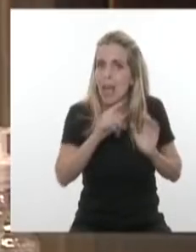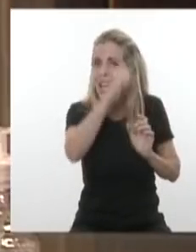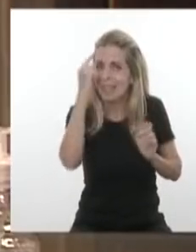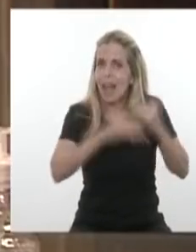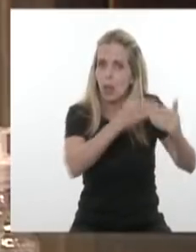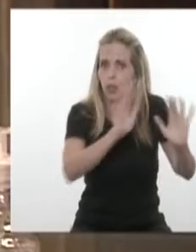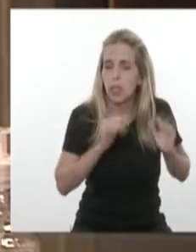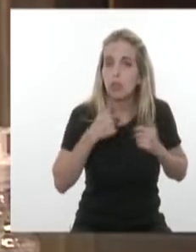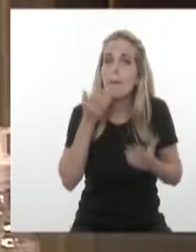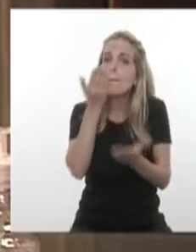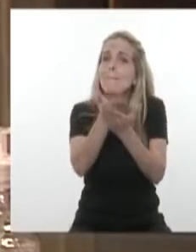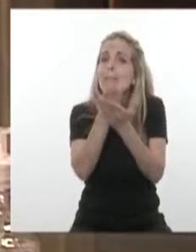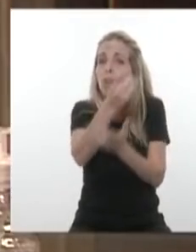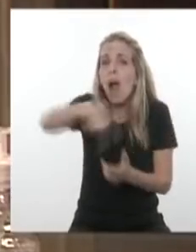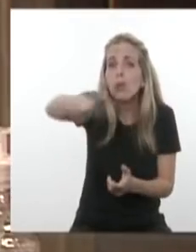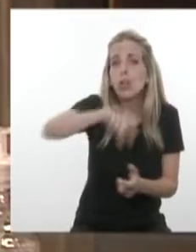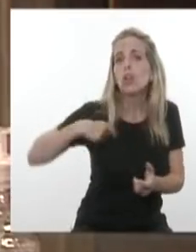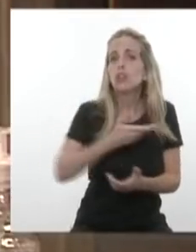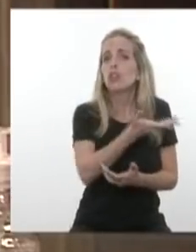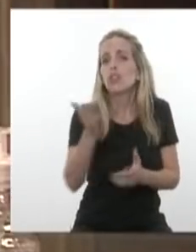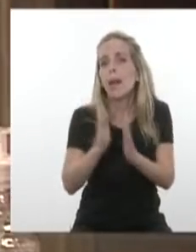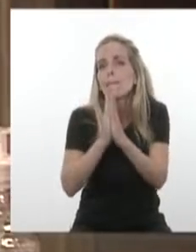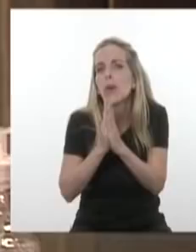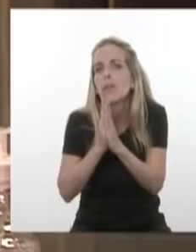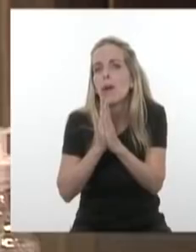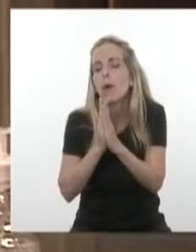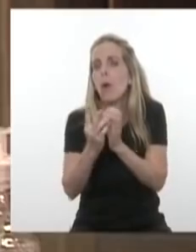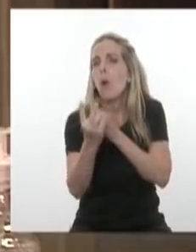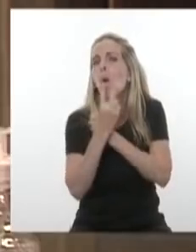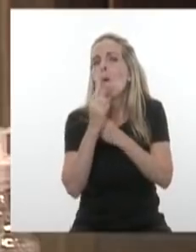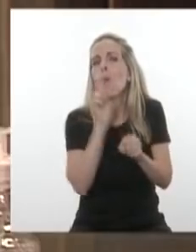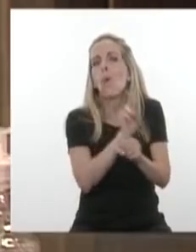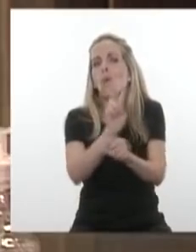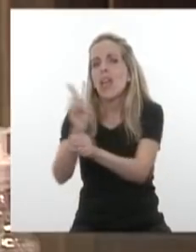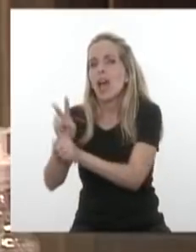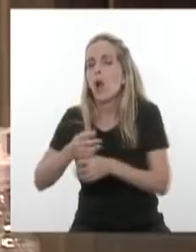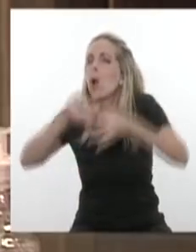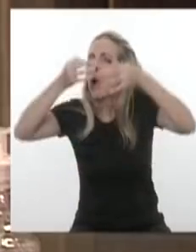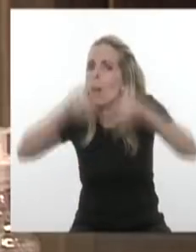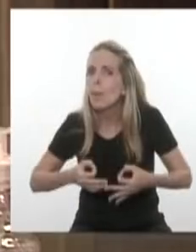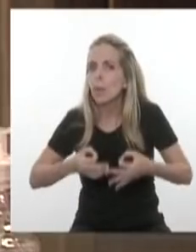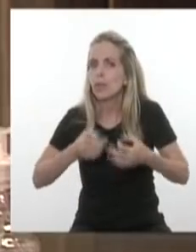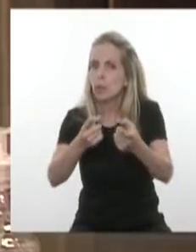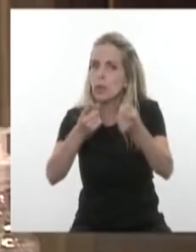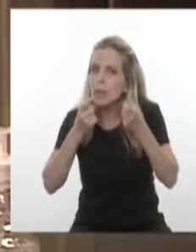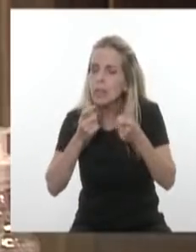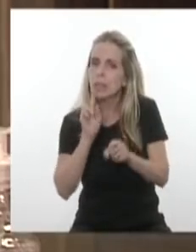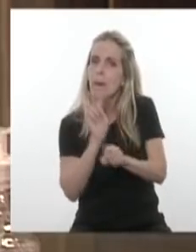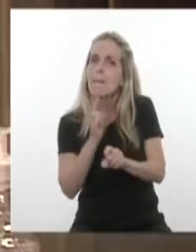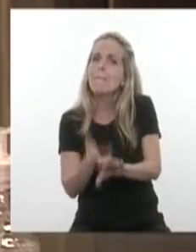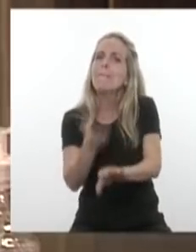toda la sociedad un enorme compromiso para cuidarnos necesitamos mucha prevención